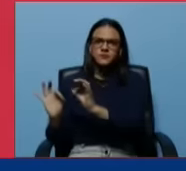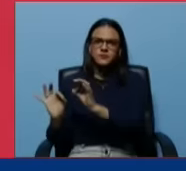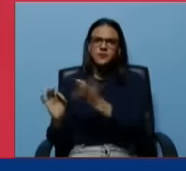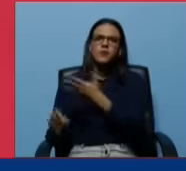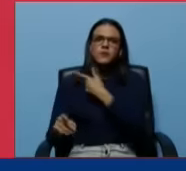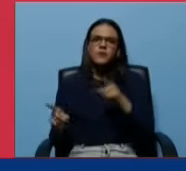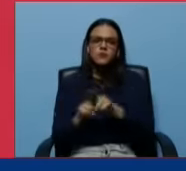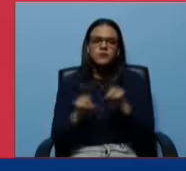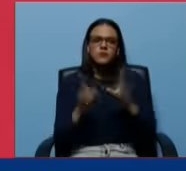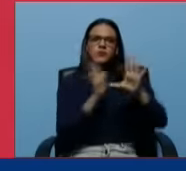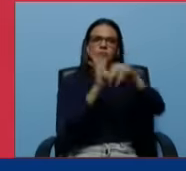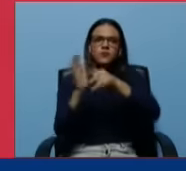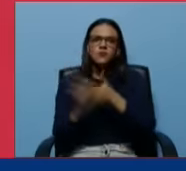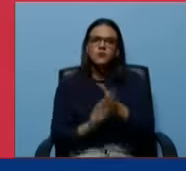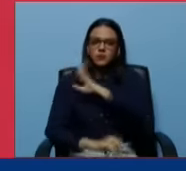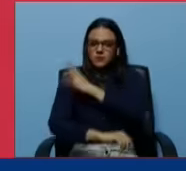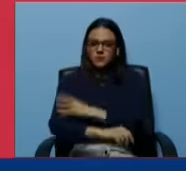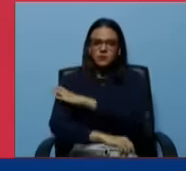asaltar el poder en Venezuela,